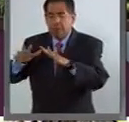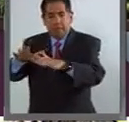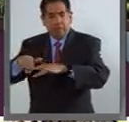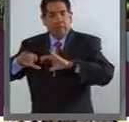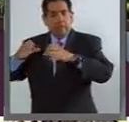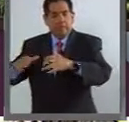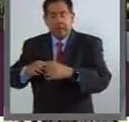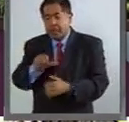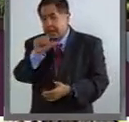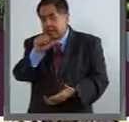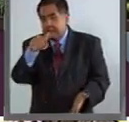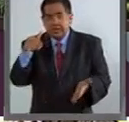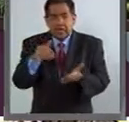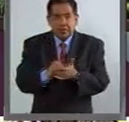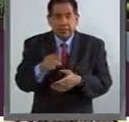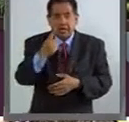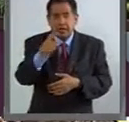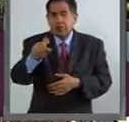Pleno,